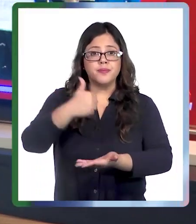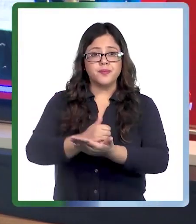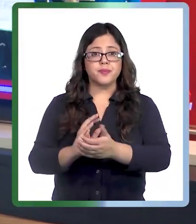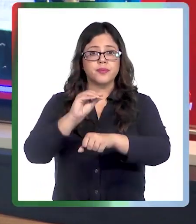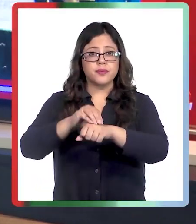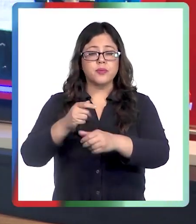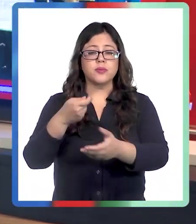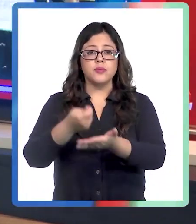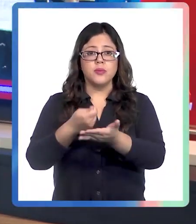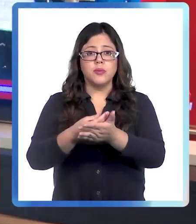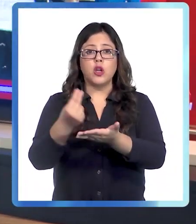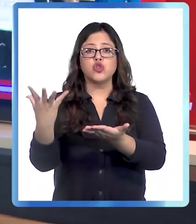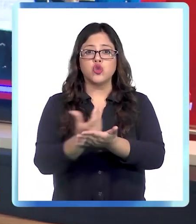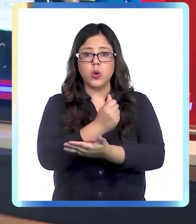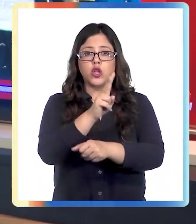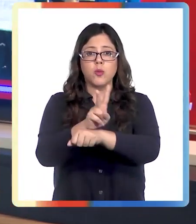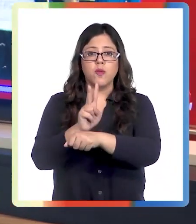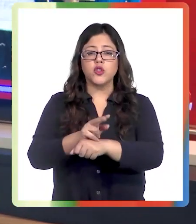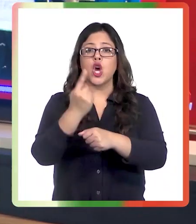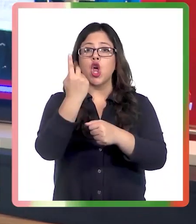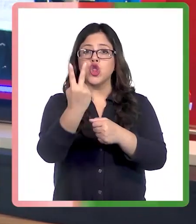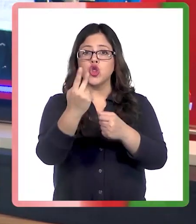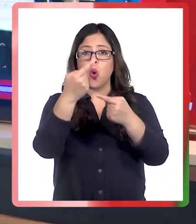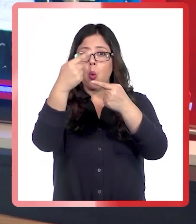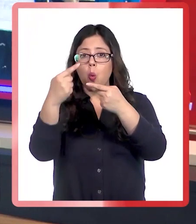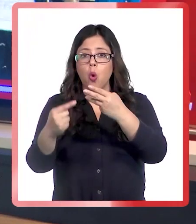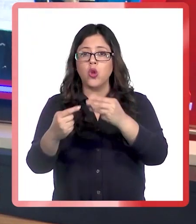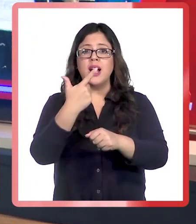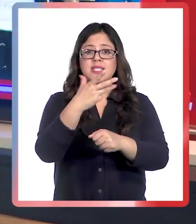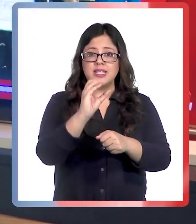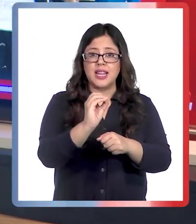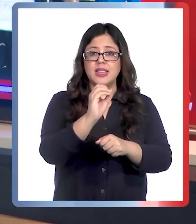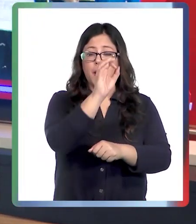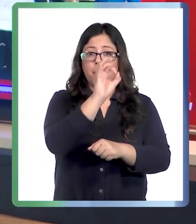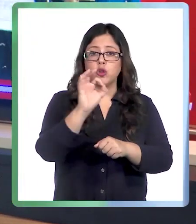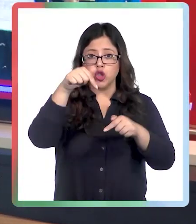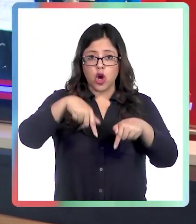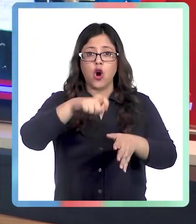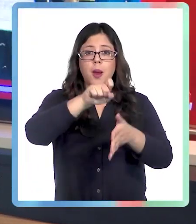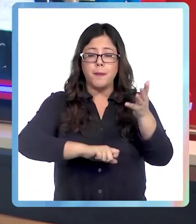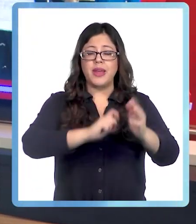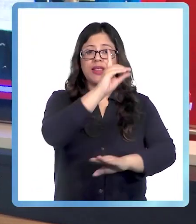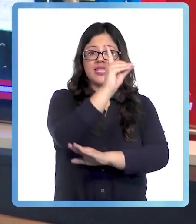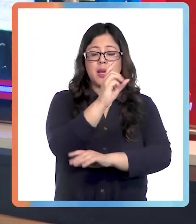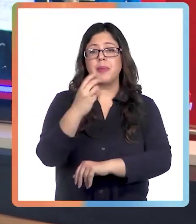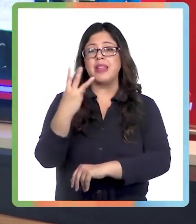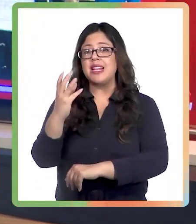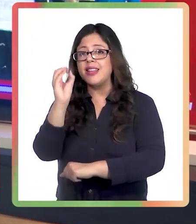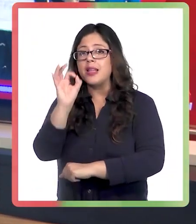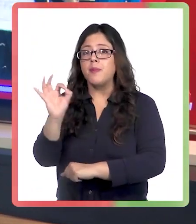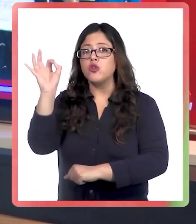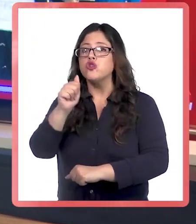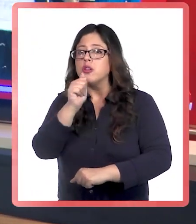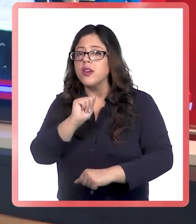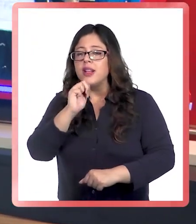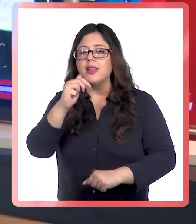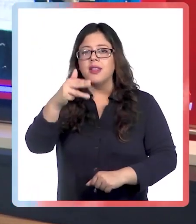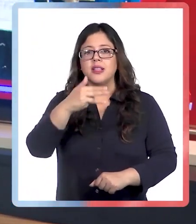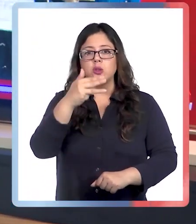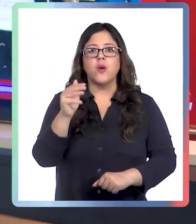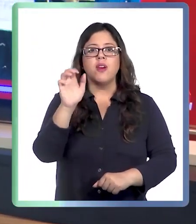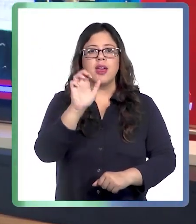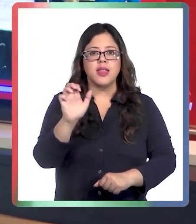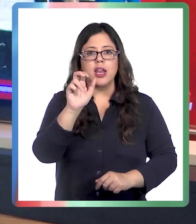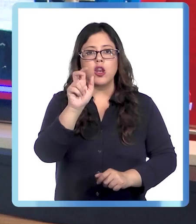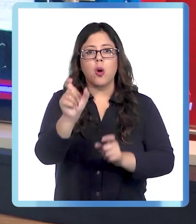los profesores en dos cuotas, el 70% ahora en diciembre y el 30% restante el 19 de enero. Los